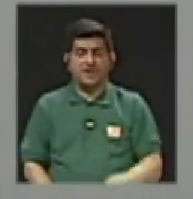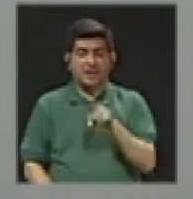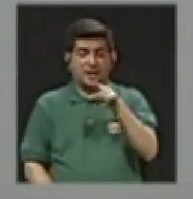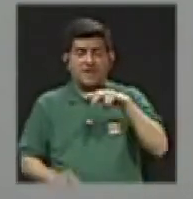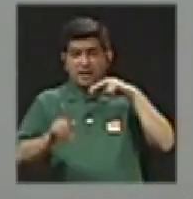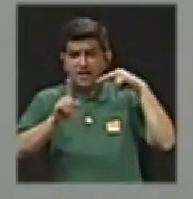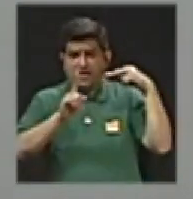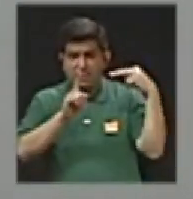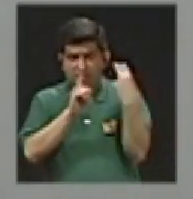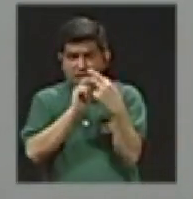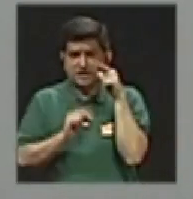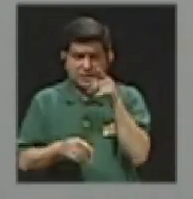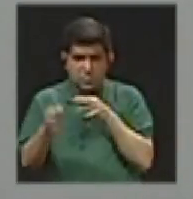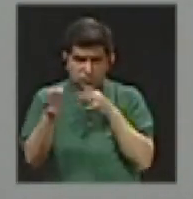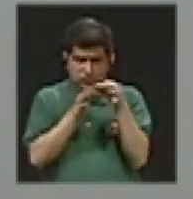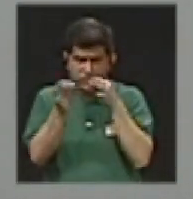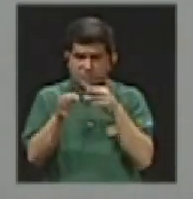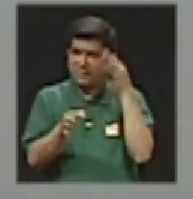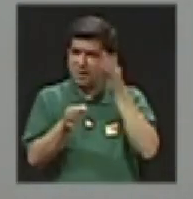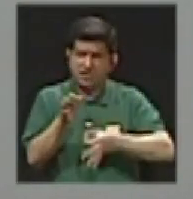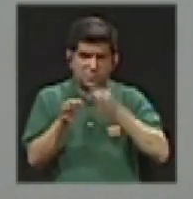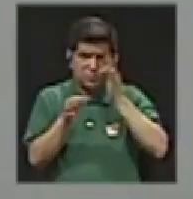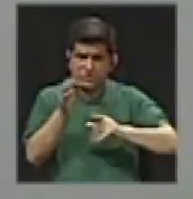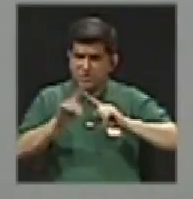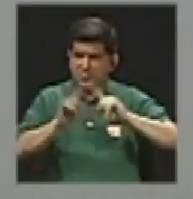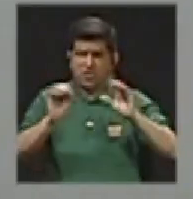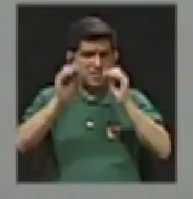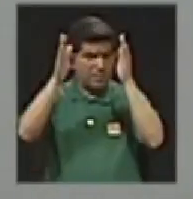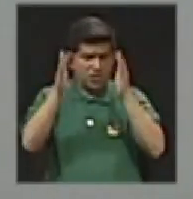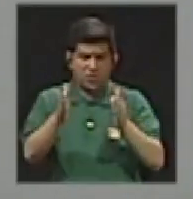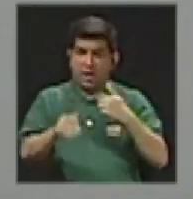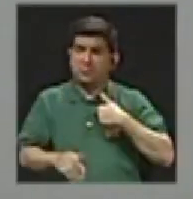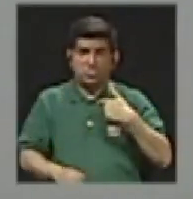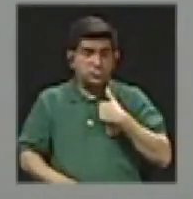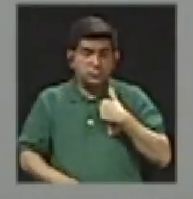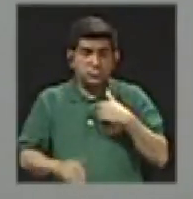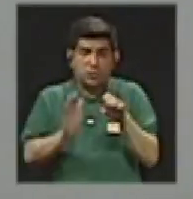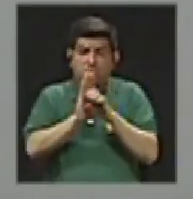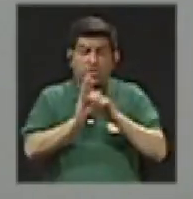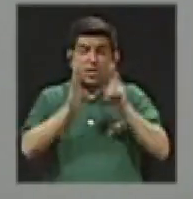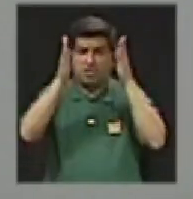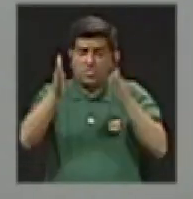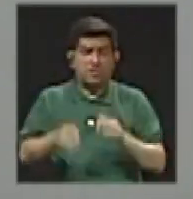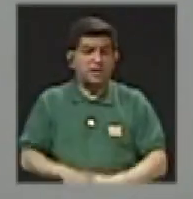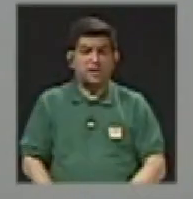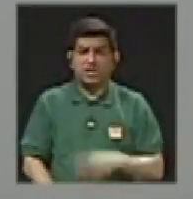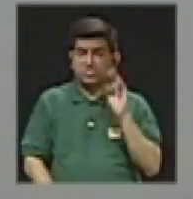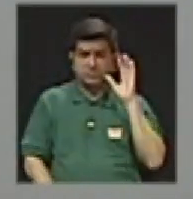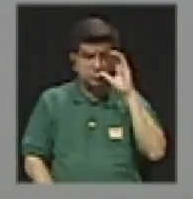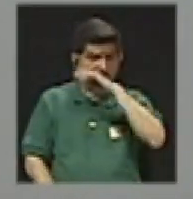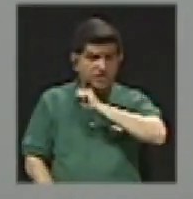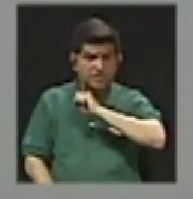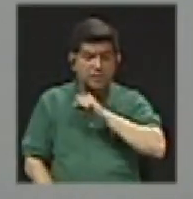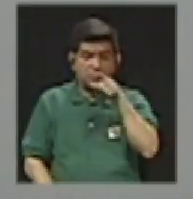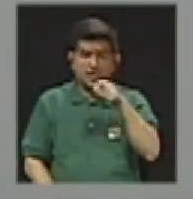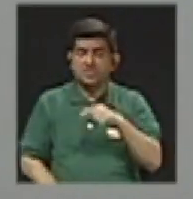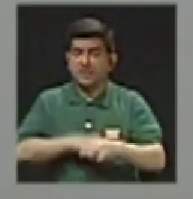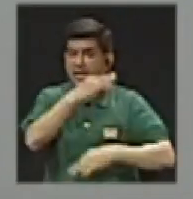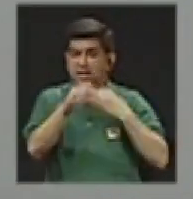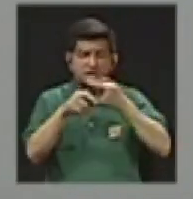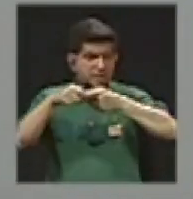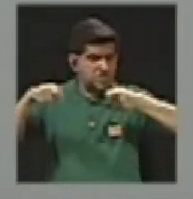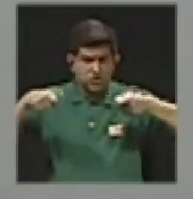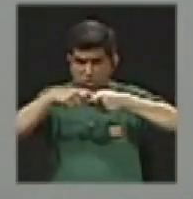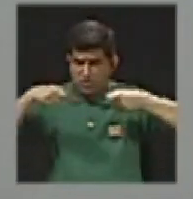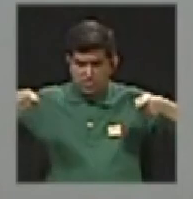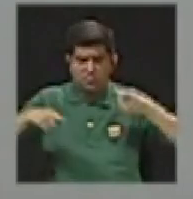óptica que usted lo ha explicado muy sencillo, pero que a nadie, yo por lo menos entre los colegas nunca había visto esa